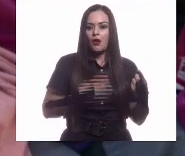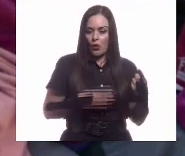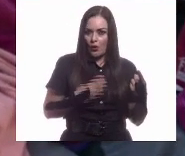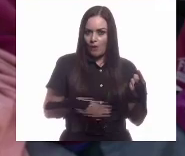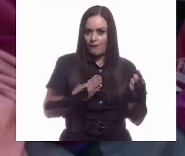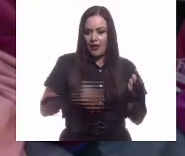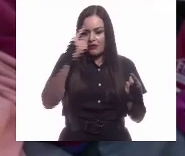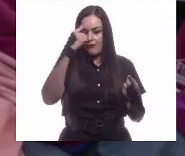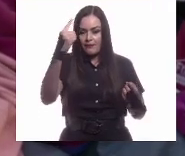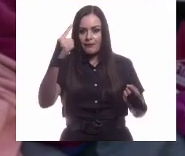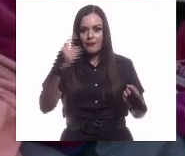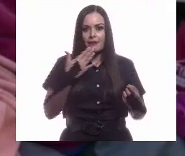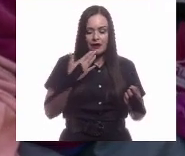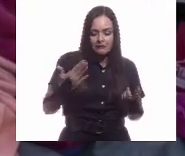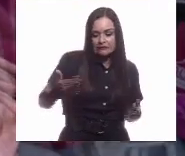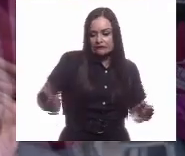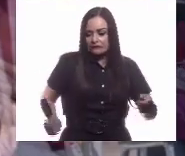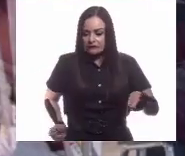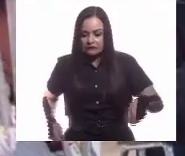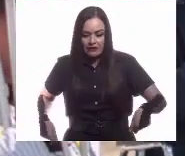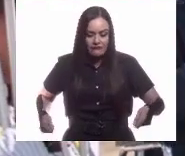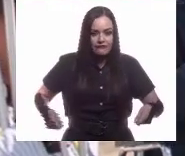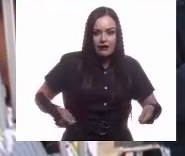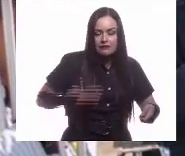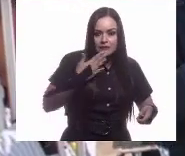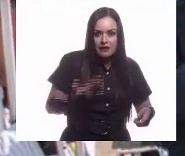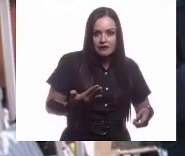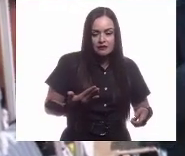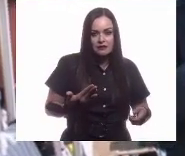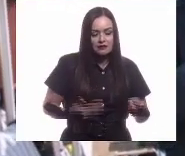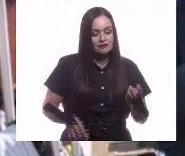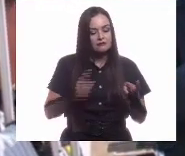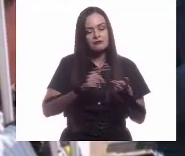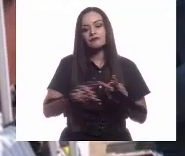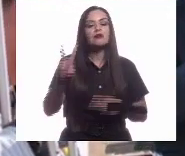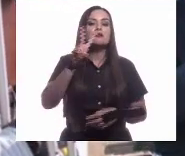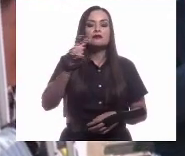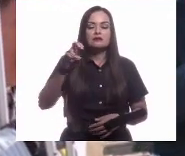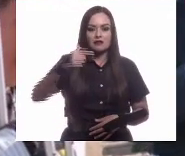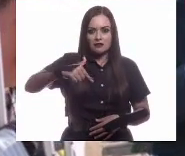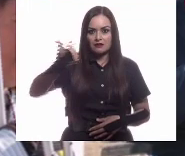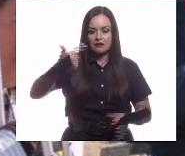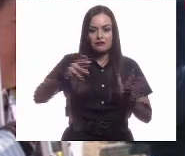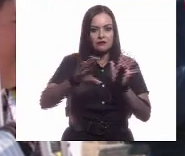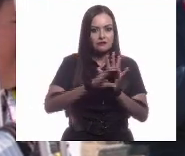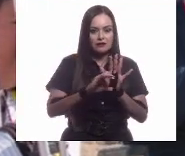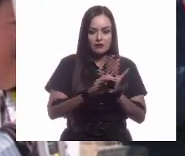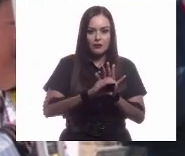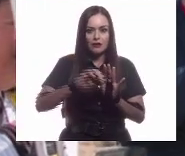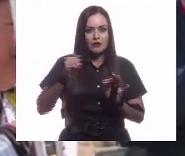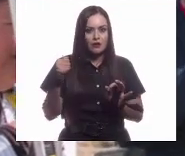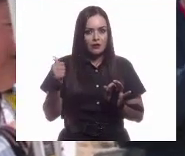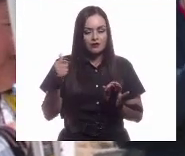la movilidad de personas con discapacidad y 214 recámaras adicionales para familias que vivían